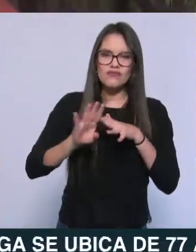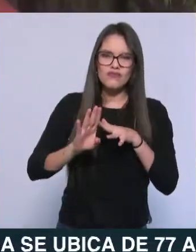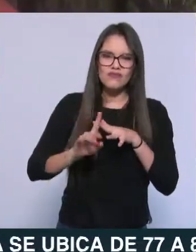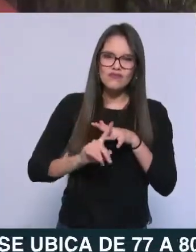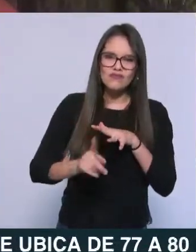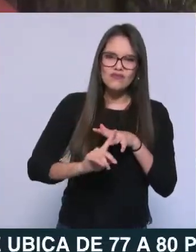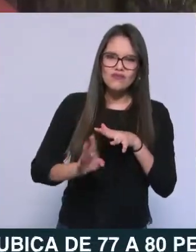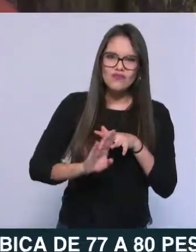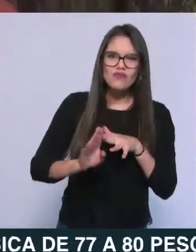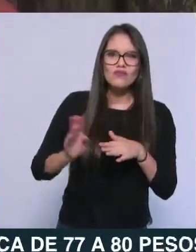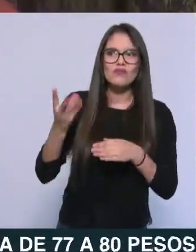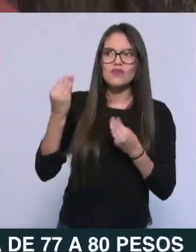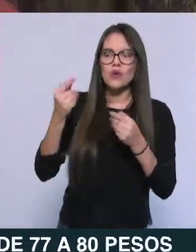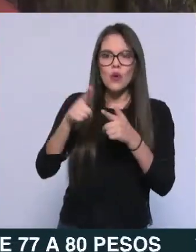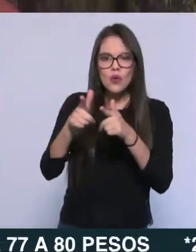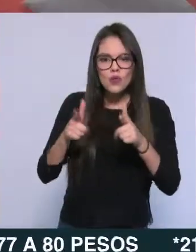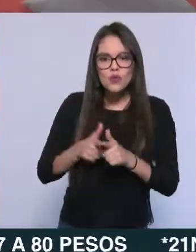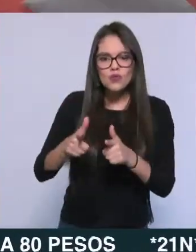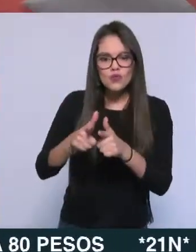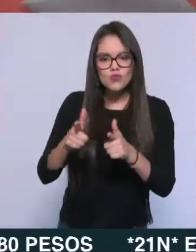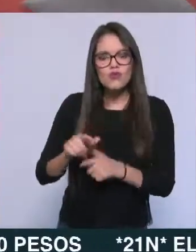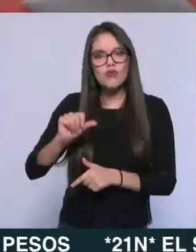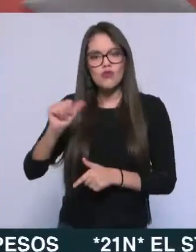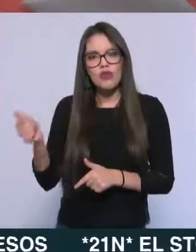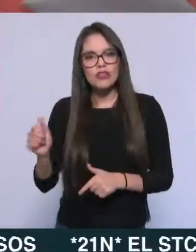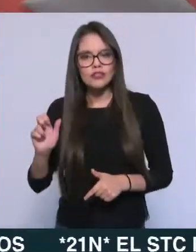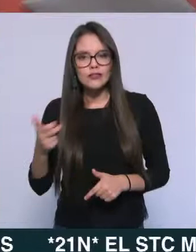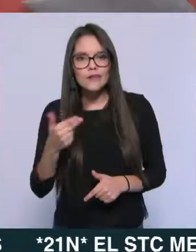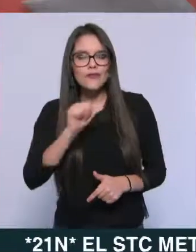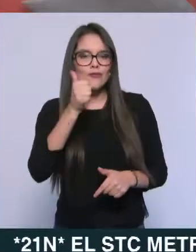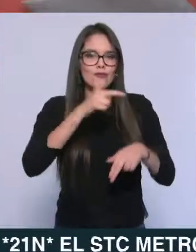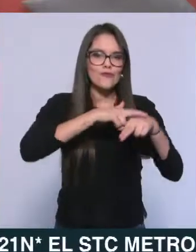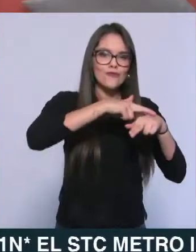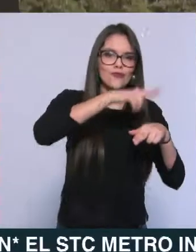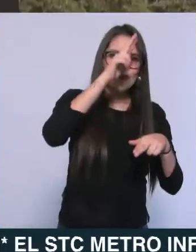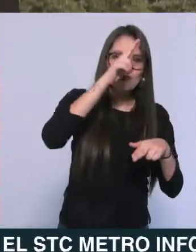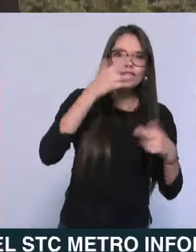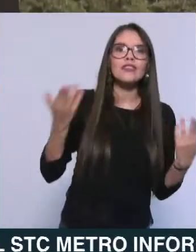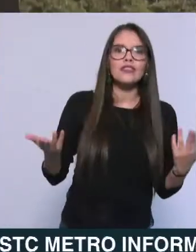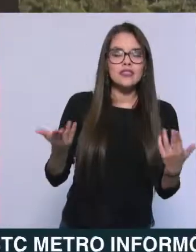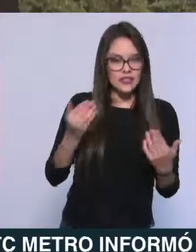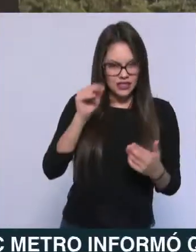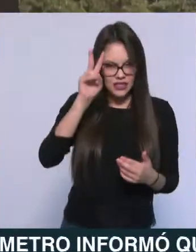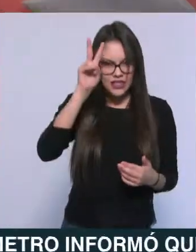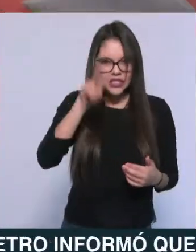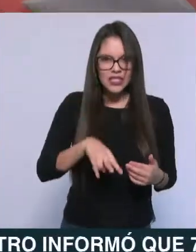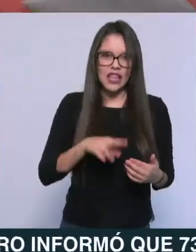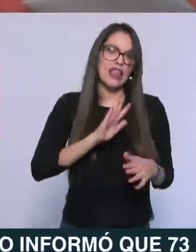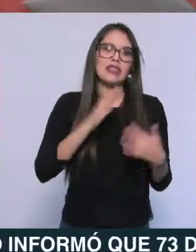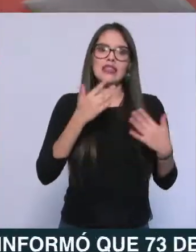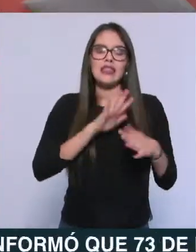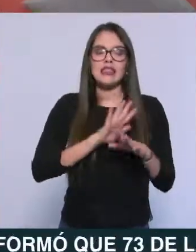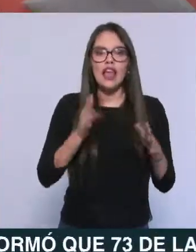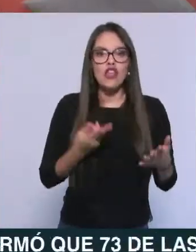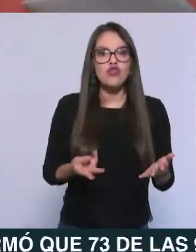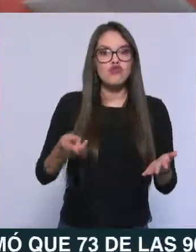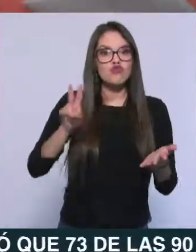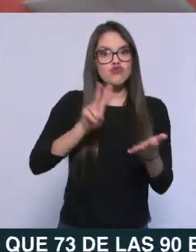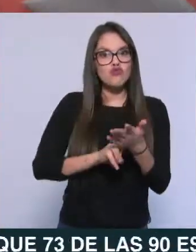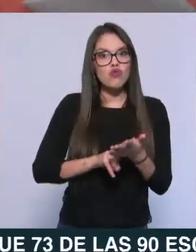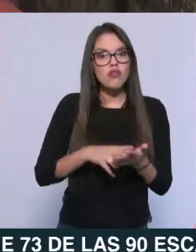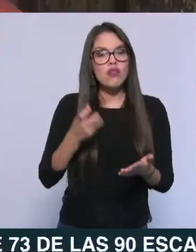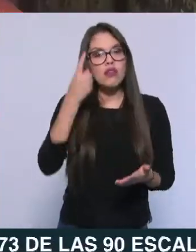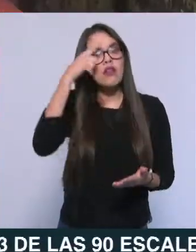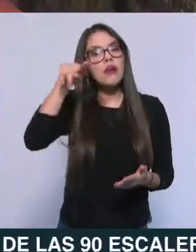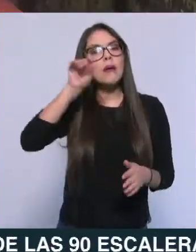de migrantes, tenemos unos en Chiapas, otros en el norte. ¿Es cierto que se ha duplicado la cantidad de asilos que está otorgando